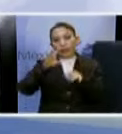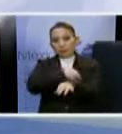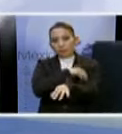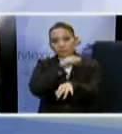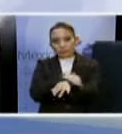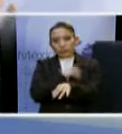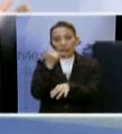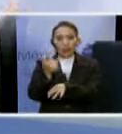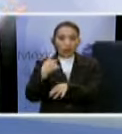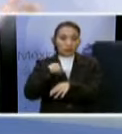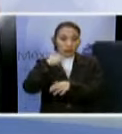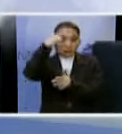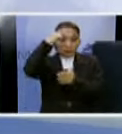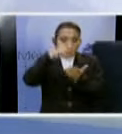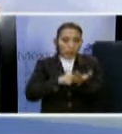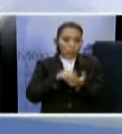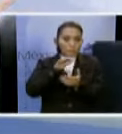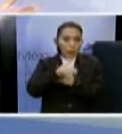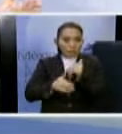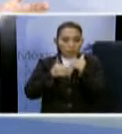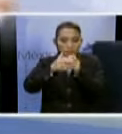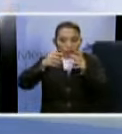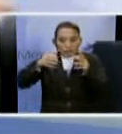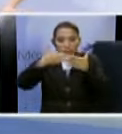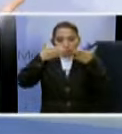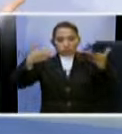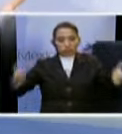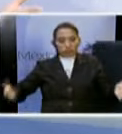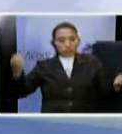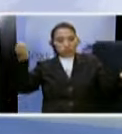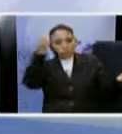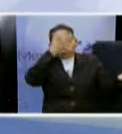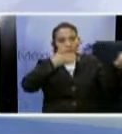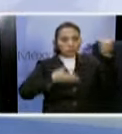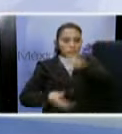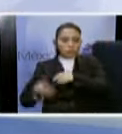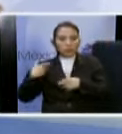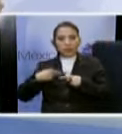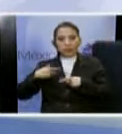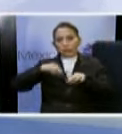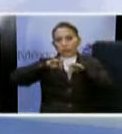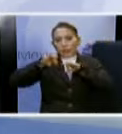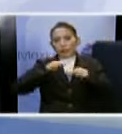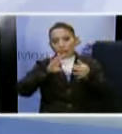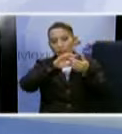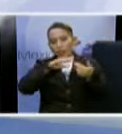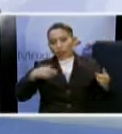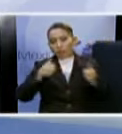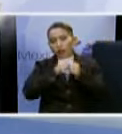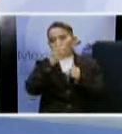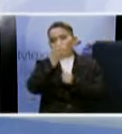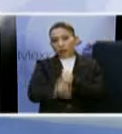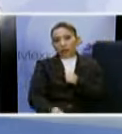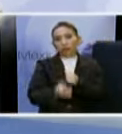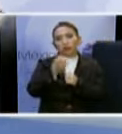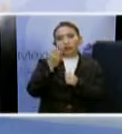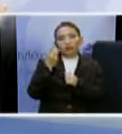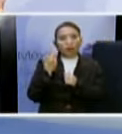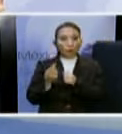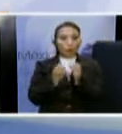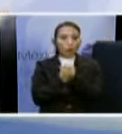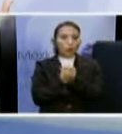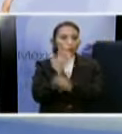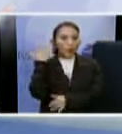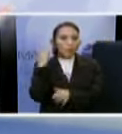energética. Yo que a través de una creciente apertura de los flujos de mano de obra y vinculados con esto, un